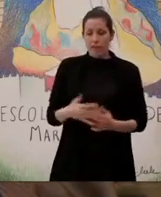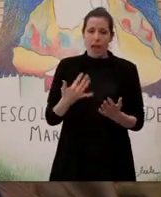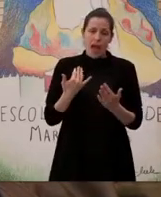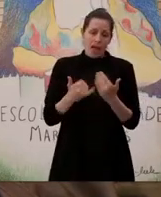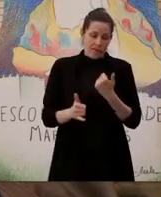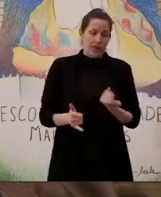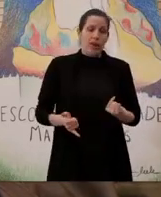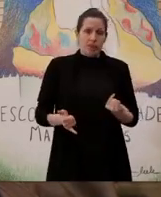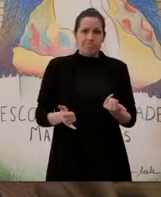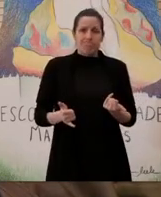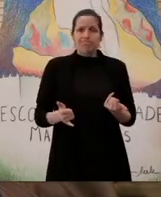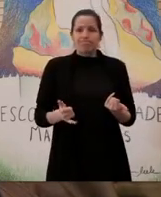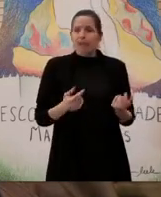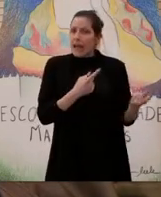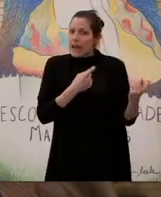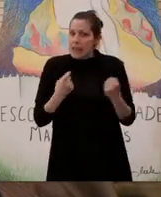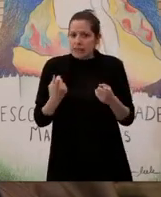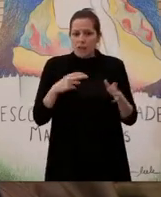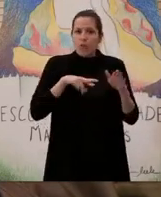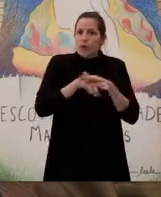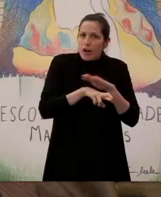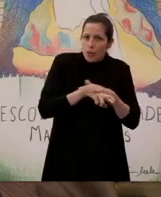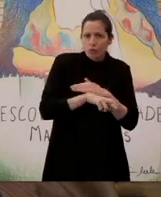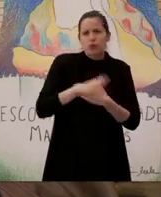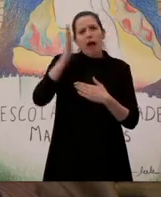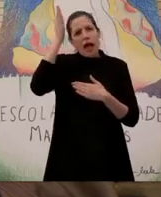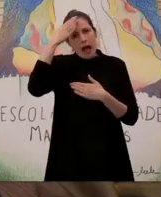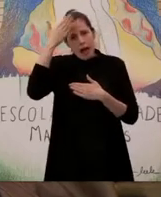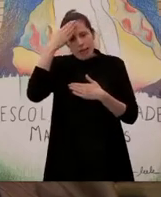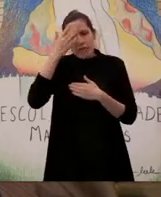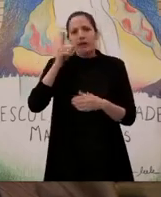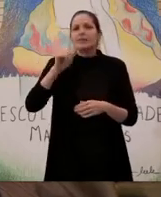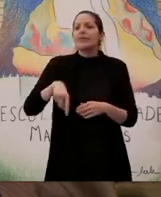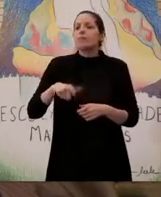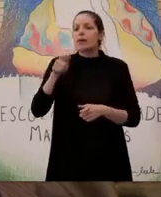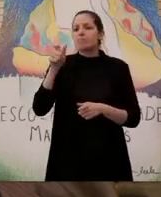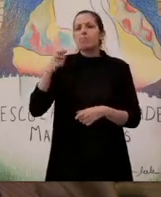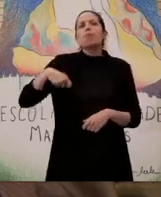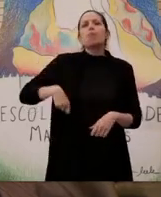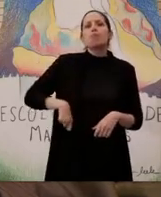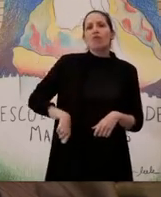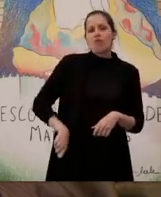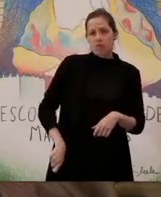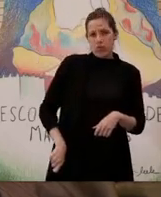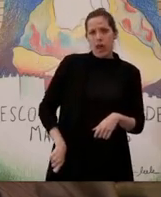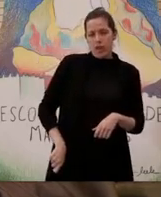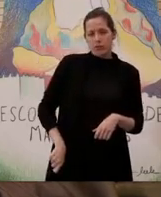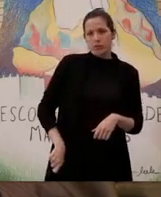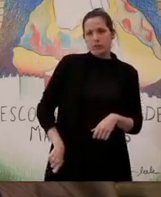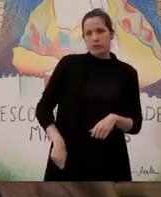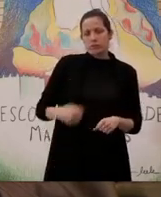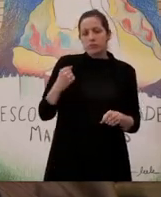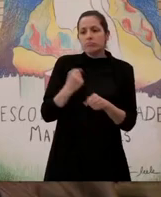sociales necesitamos recursos cabeza y muy topersual con bondad de llevar a cabo estas políticas que